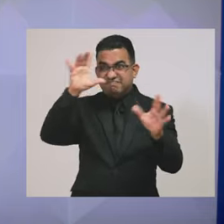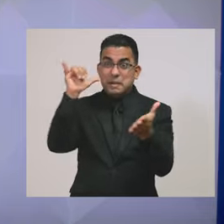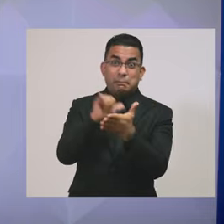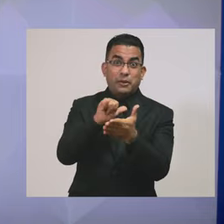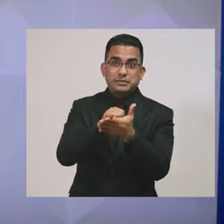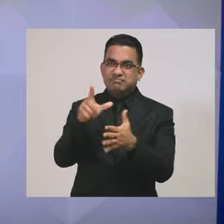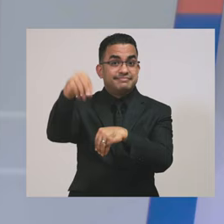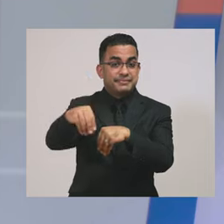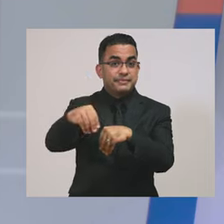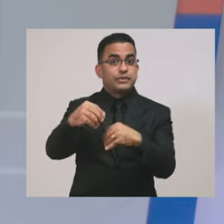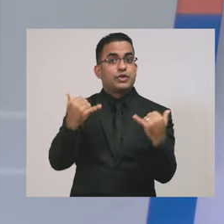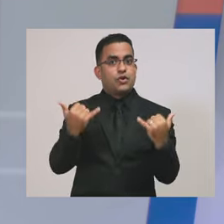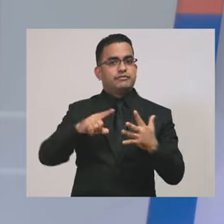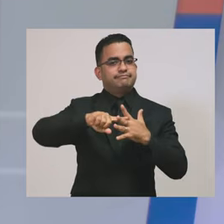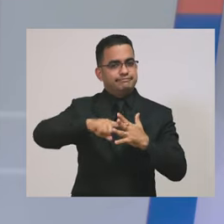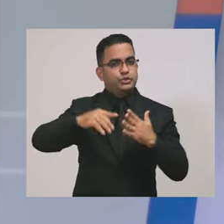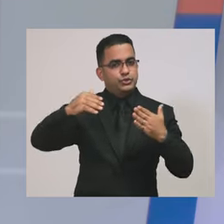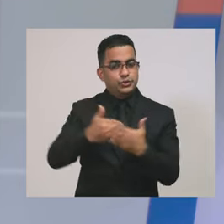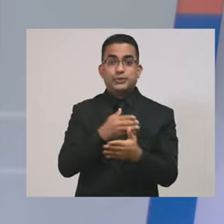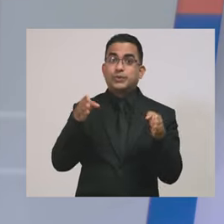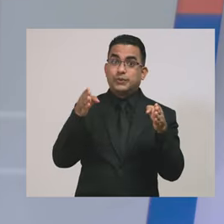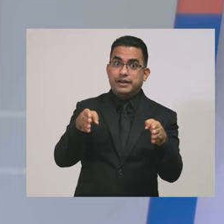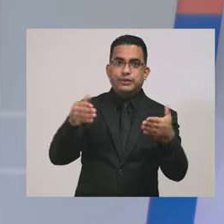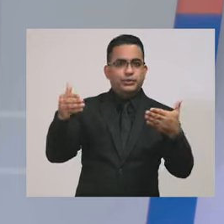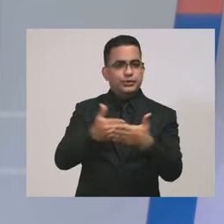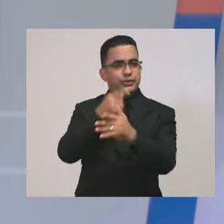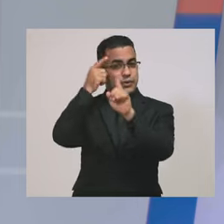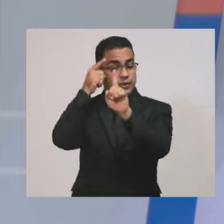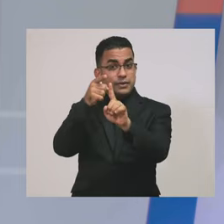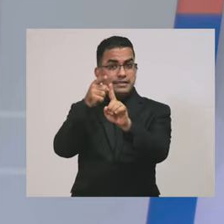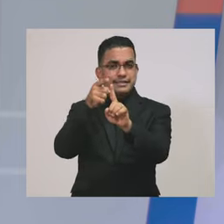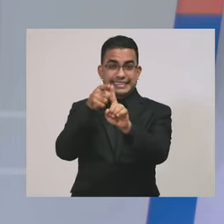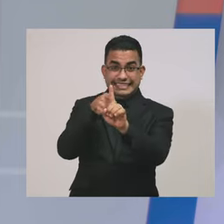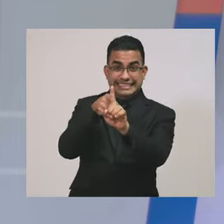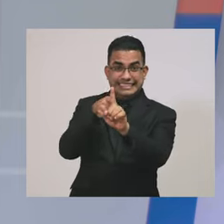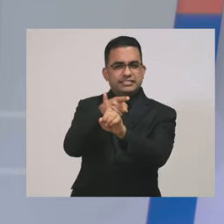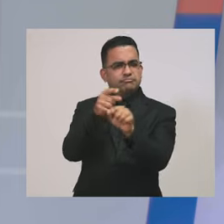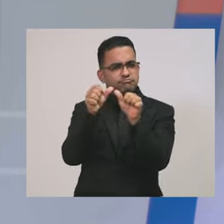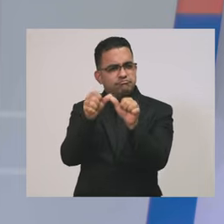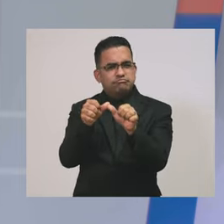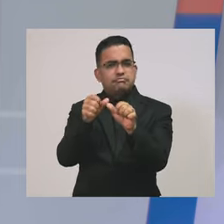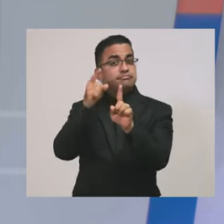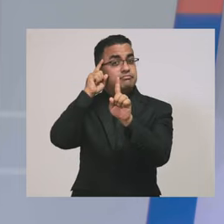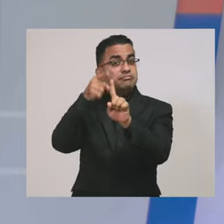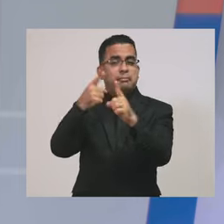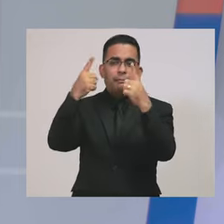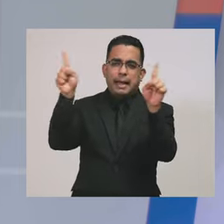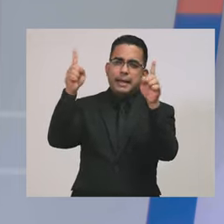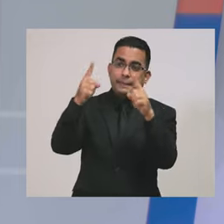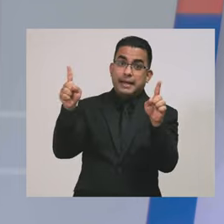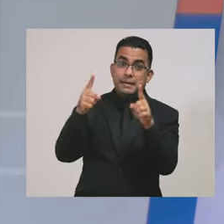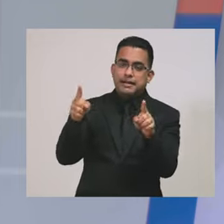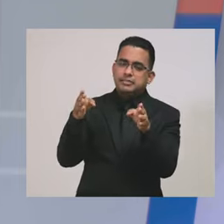haciendo lo imposible por lo tanto inicia un nuevo camino una nueva meta que sea un camino de